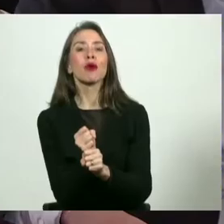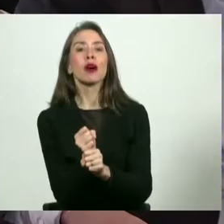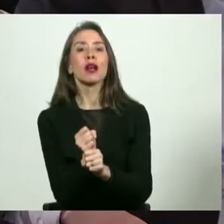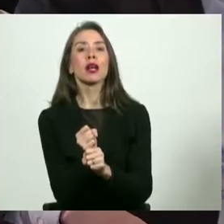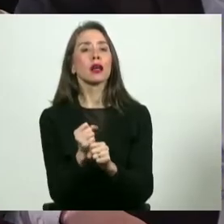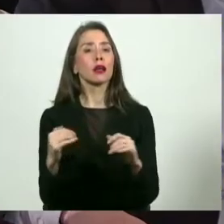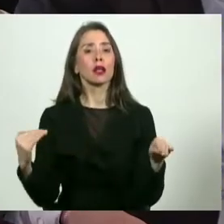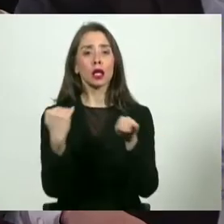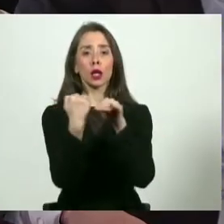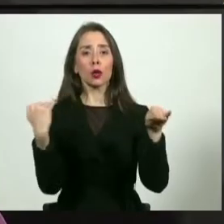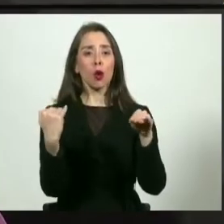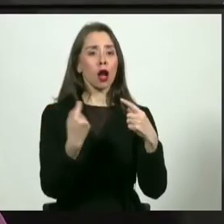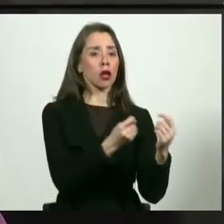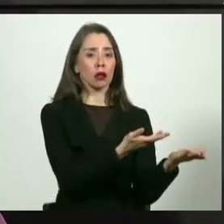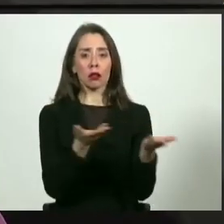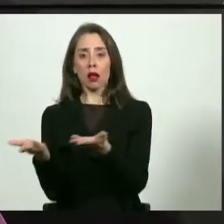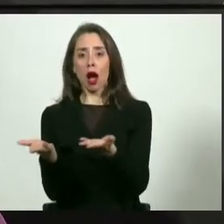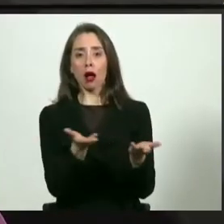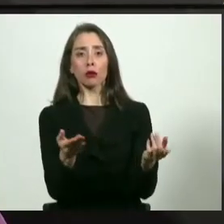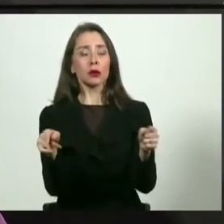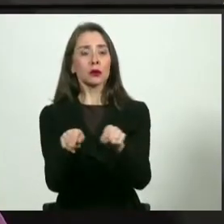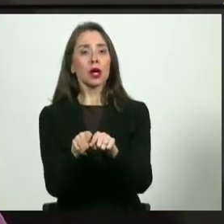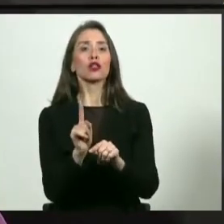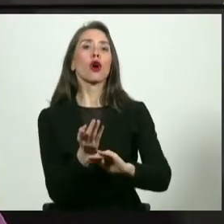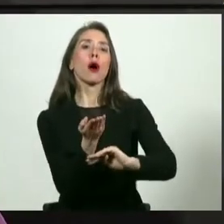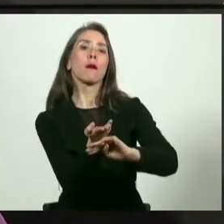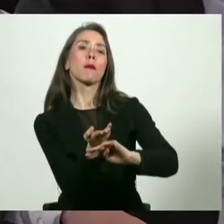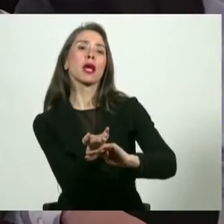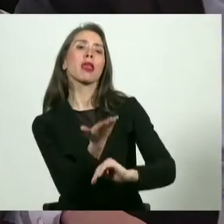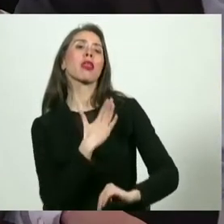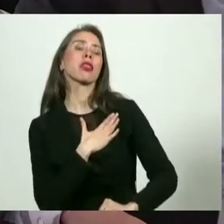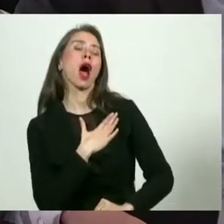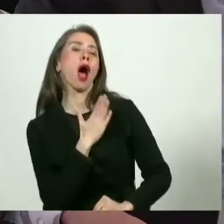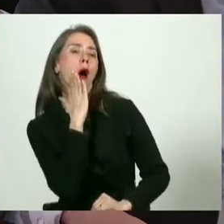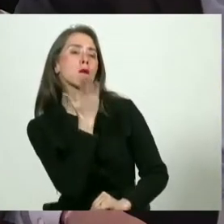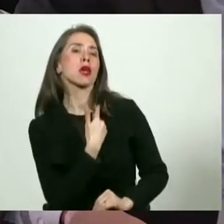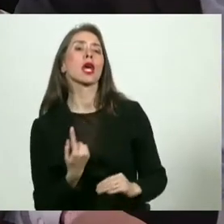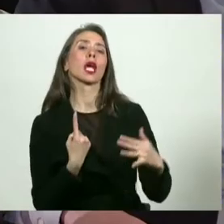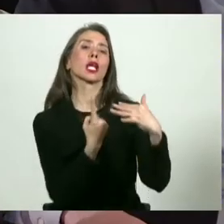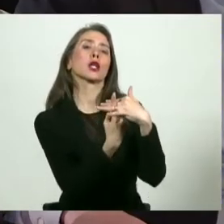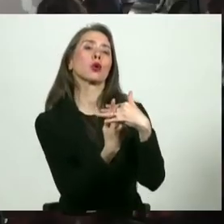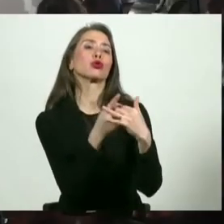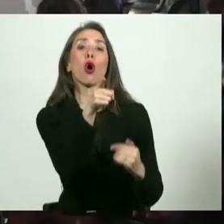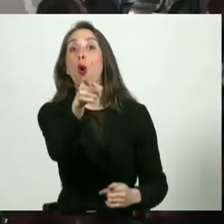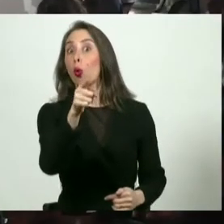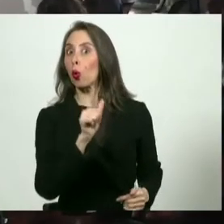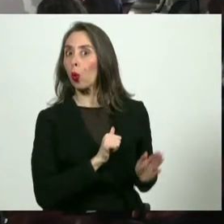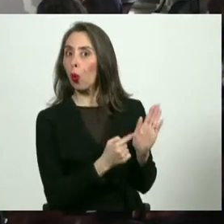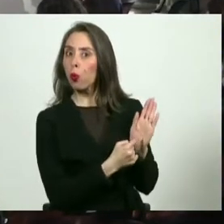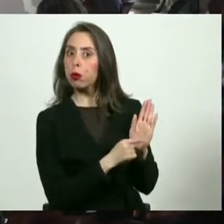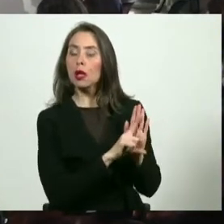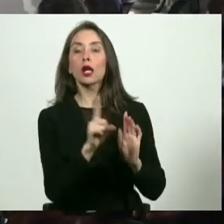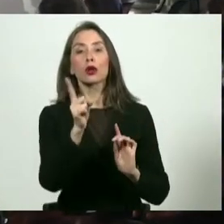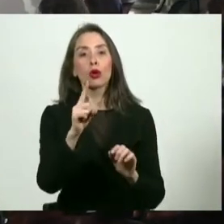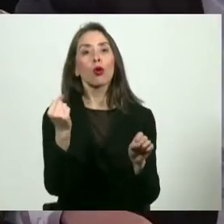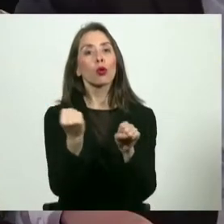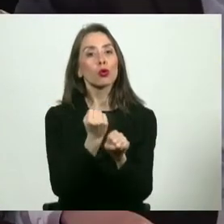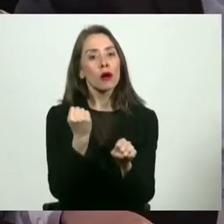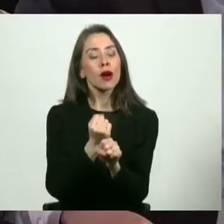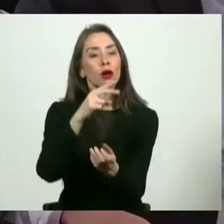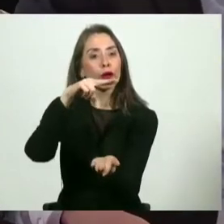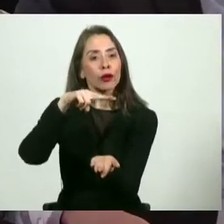de igualdad de trato, ¿sí? No en el sentido de pedir una dádiva o una inclusión porque se tiene que cumplir la ley, sino más bien un trabajo efectivo